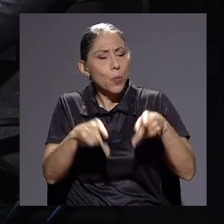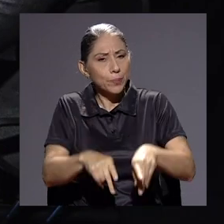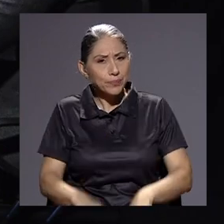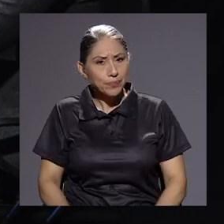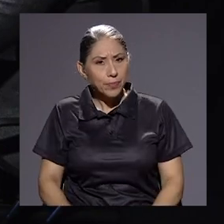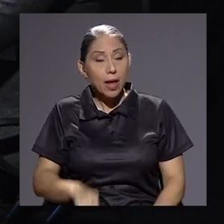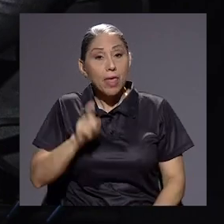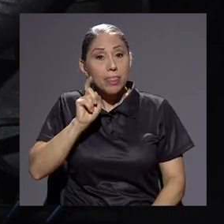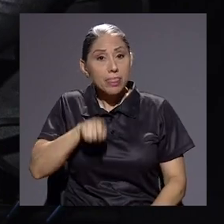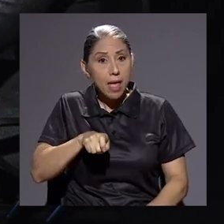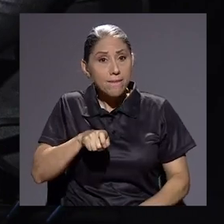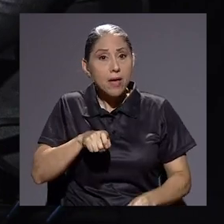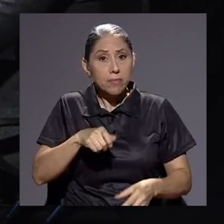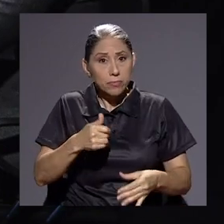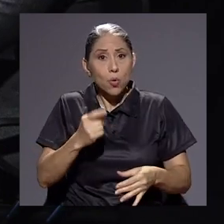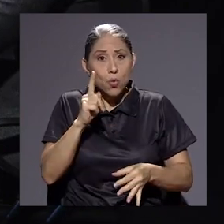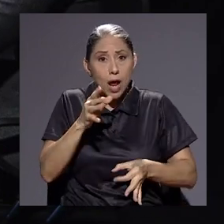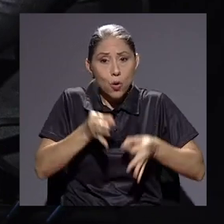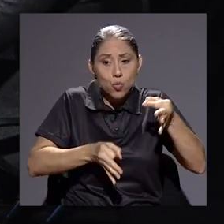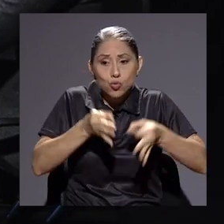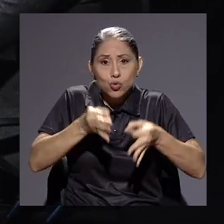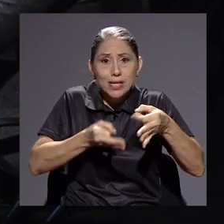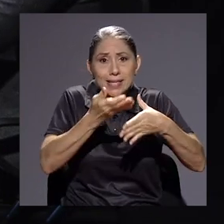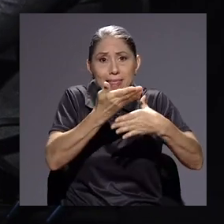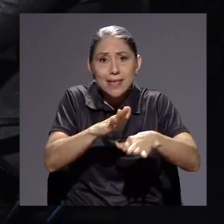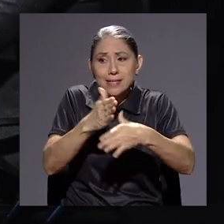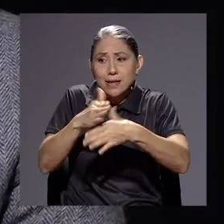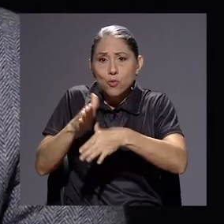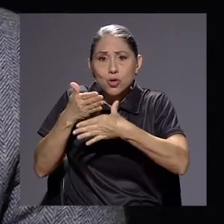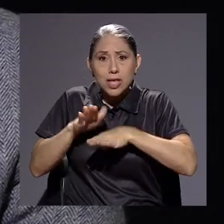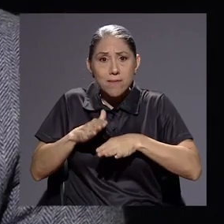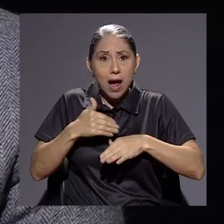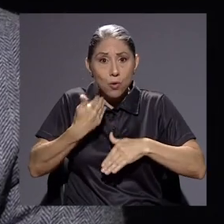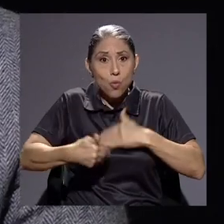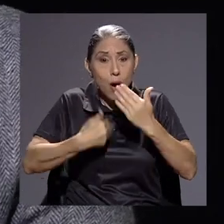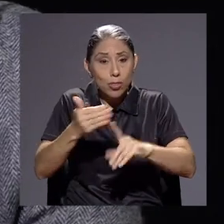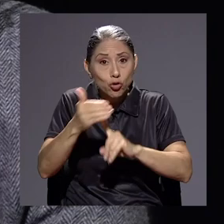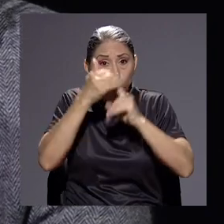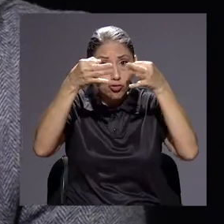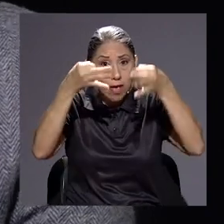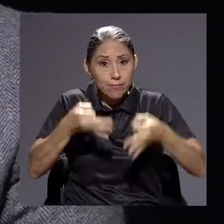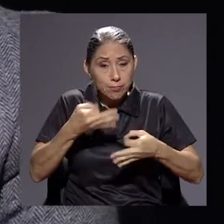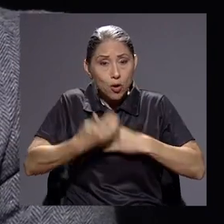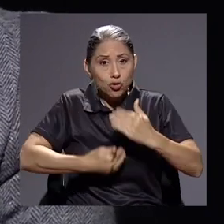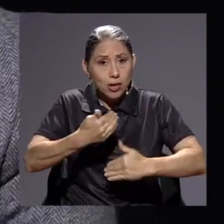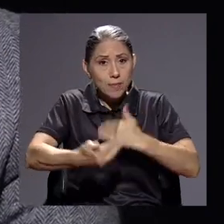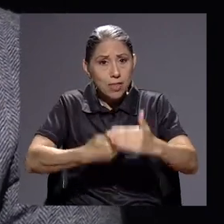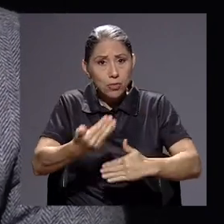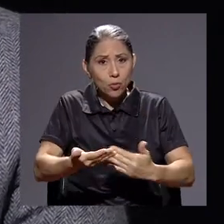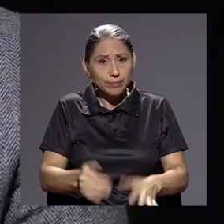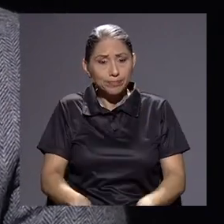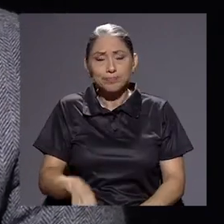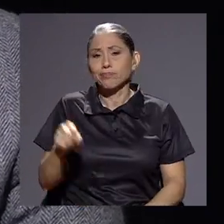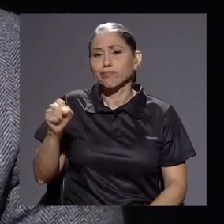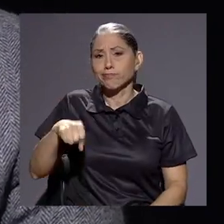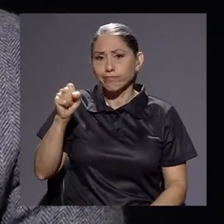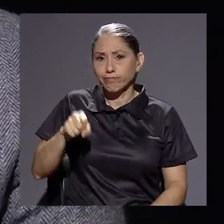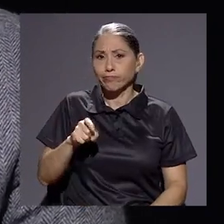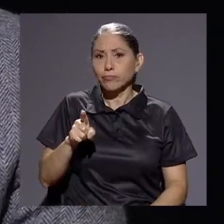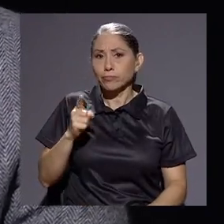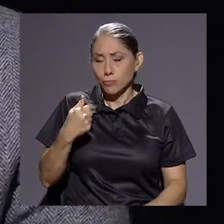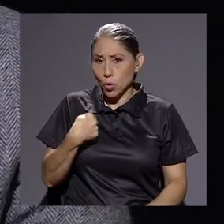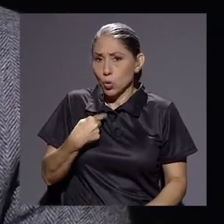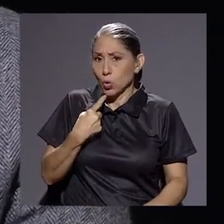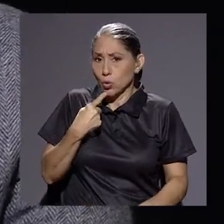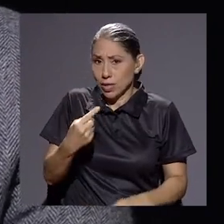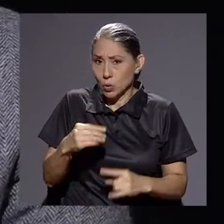debe haber una justicia distributiva a la hora de hacer ese procedimiento. Efectivamente, quizás uno de los principales, y